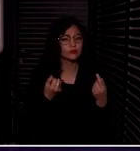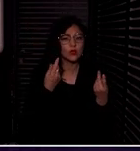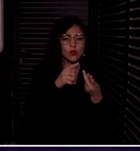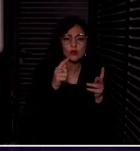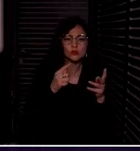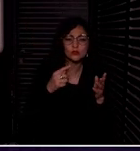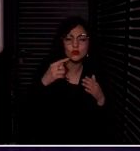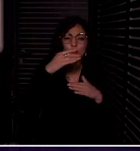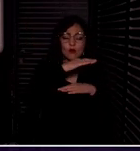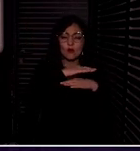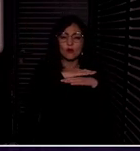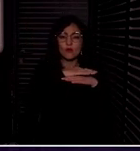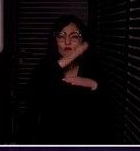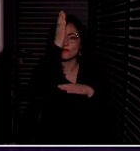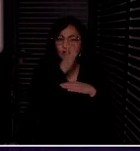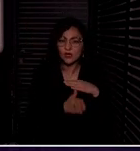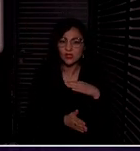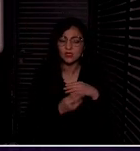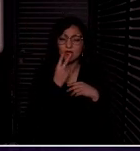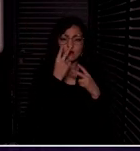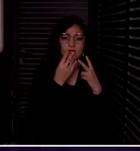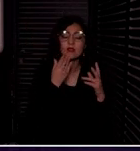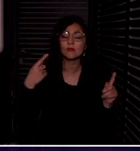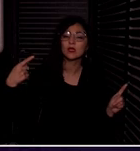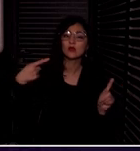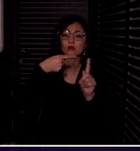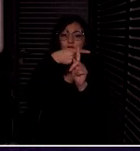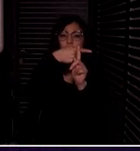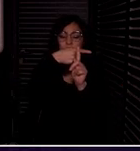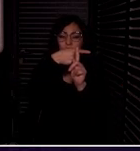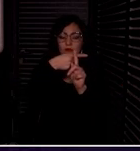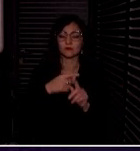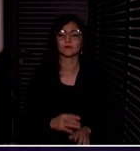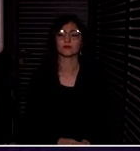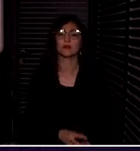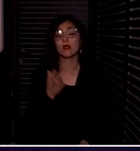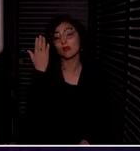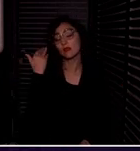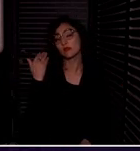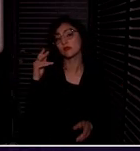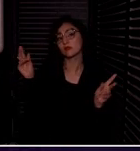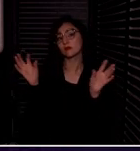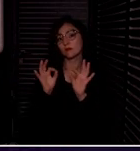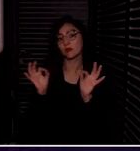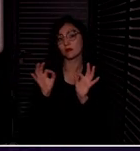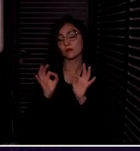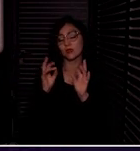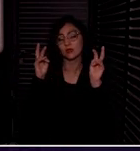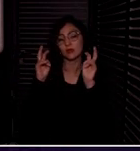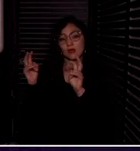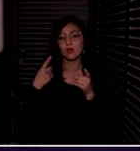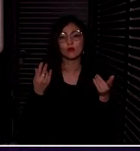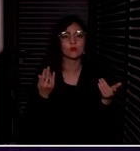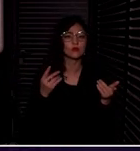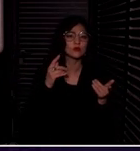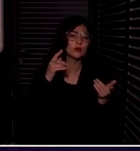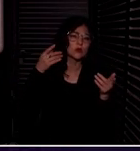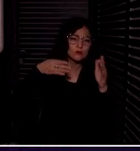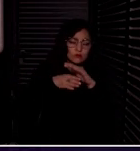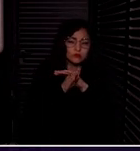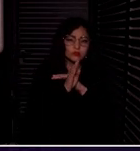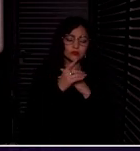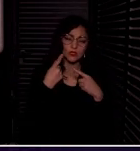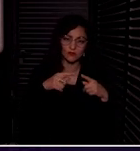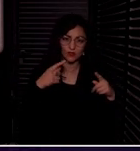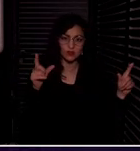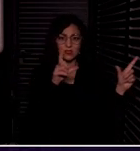vertical y también, evidentemente, cruzada. Lo que hablábamos antes de los operadores de telecomunicaciones que subsumen a los operadores